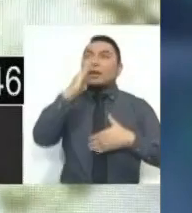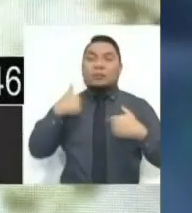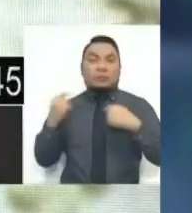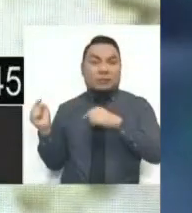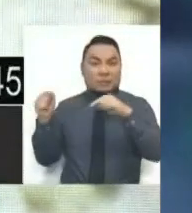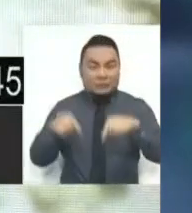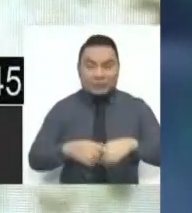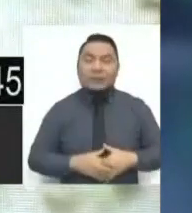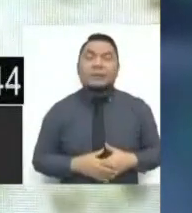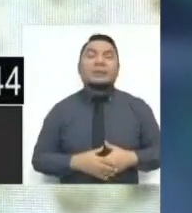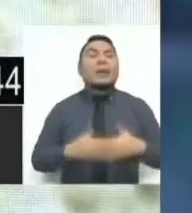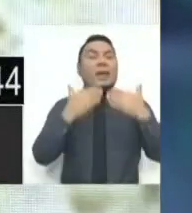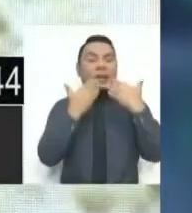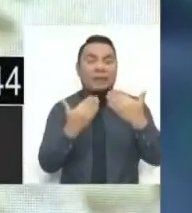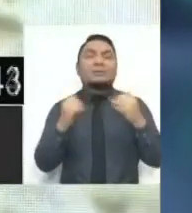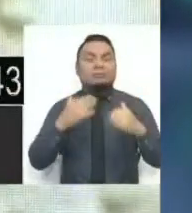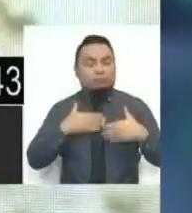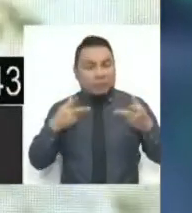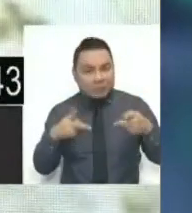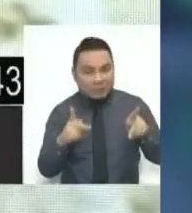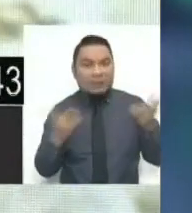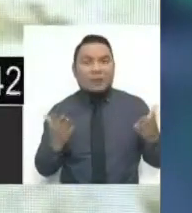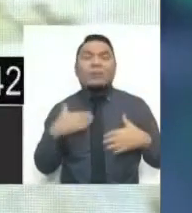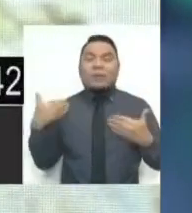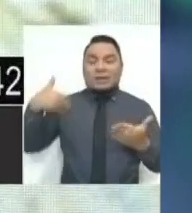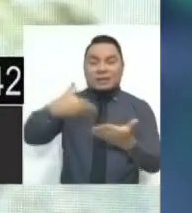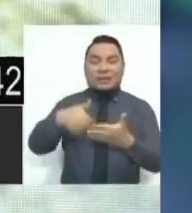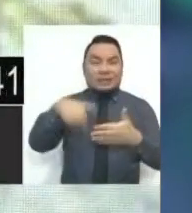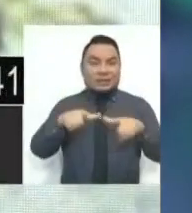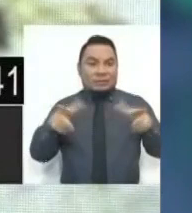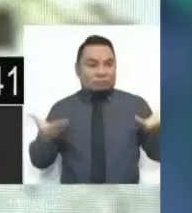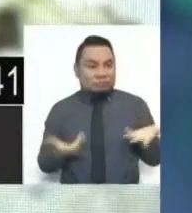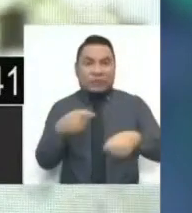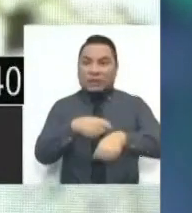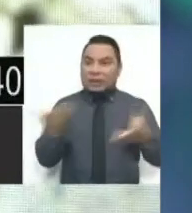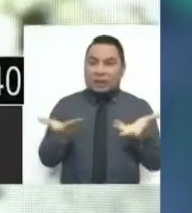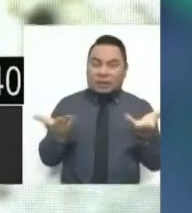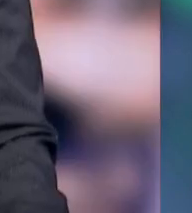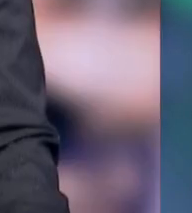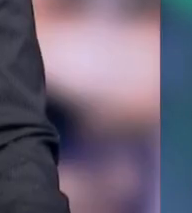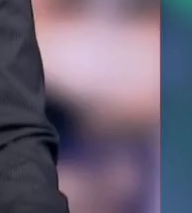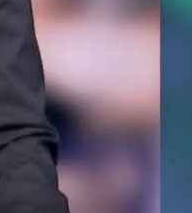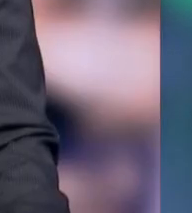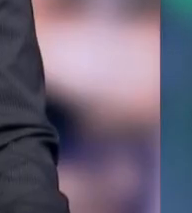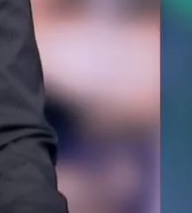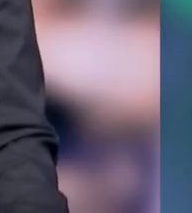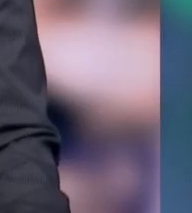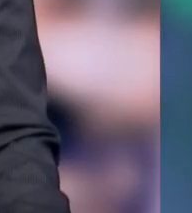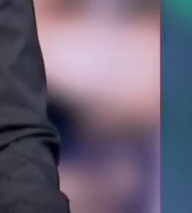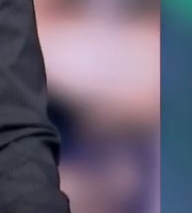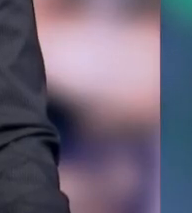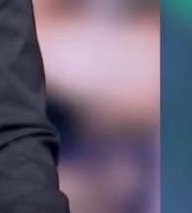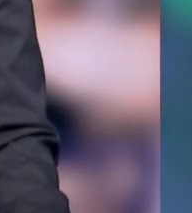ataques de la derecha fujimorista y negar un supuesto vínculo con el comunismo porque se habla de un empate técnico